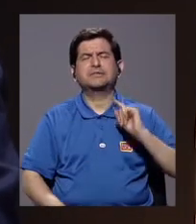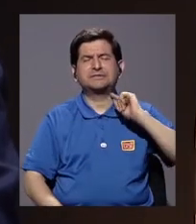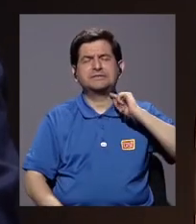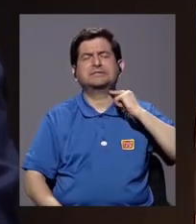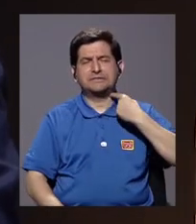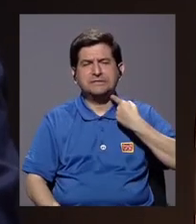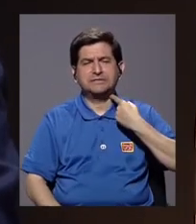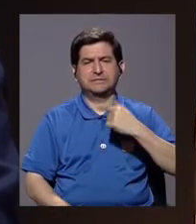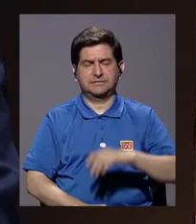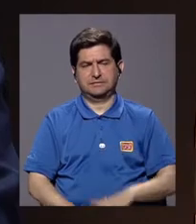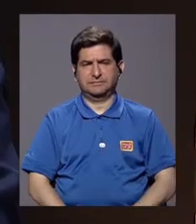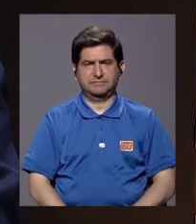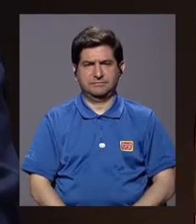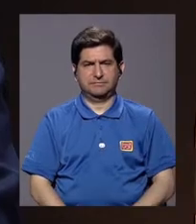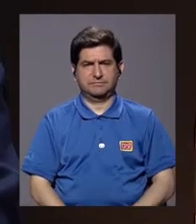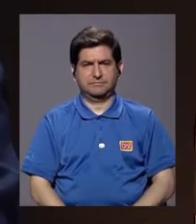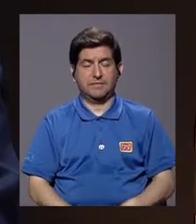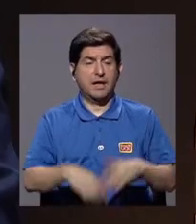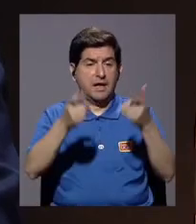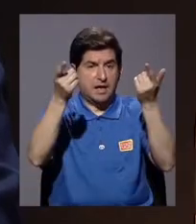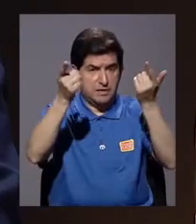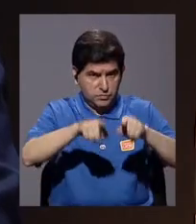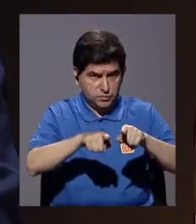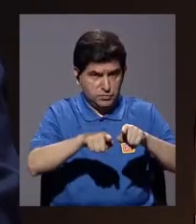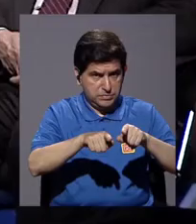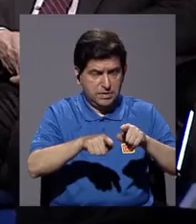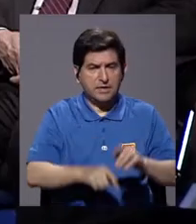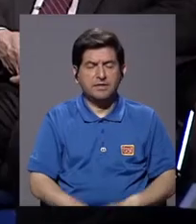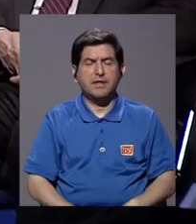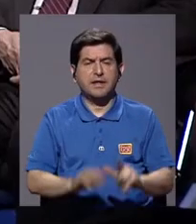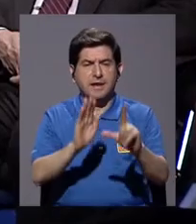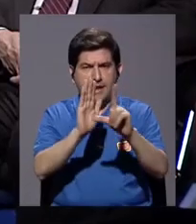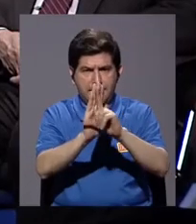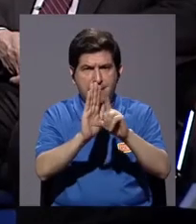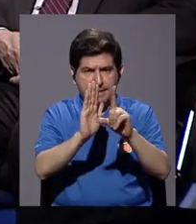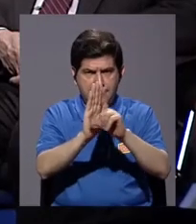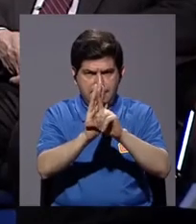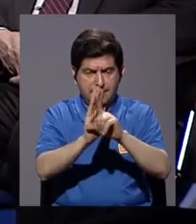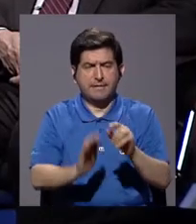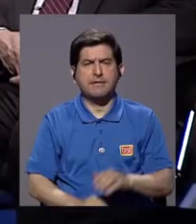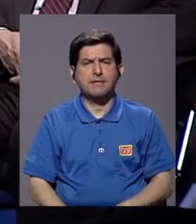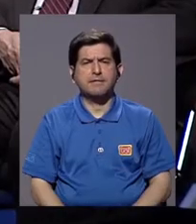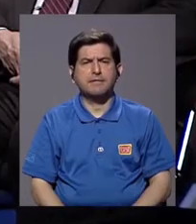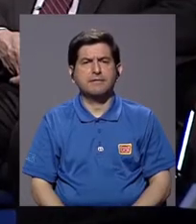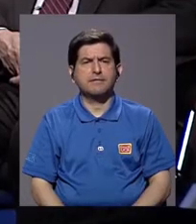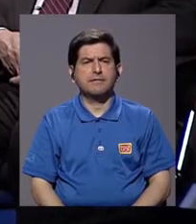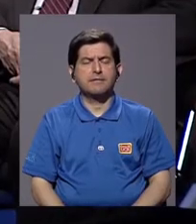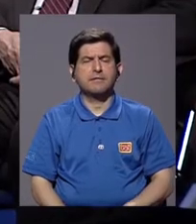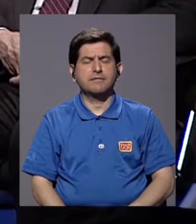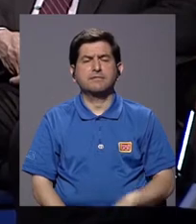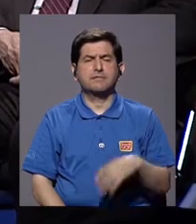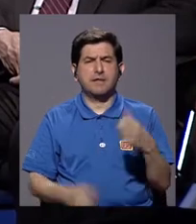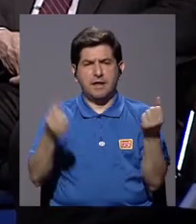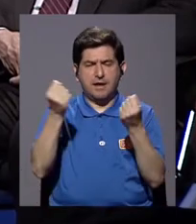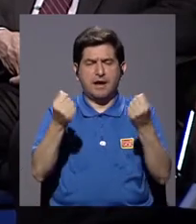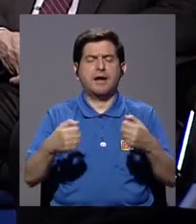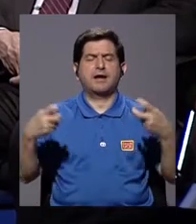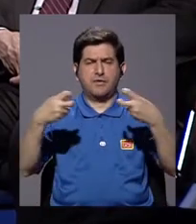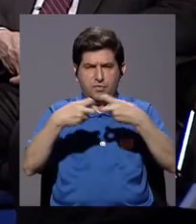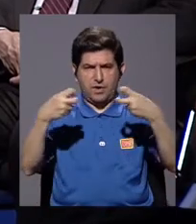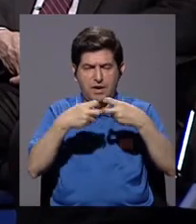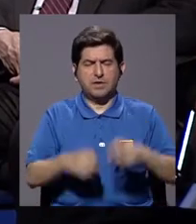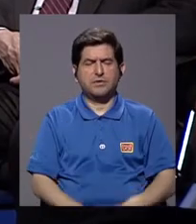costosas. Cuando se dio la ley de autos eléctricos, una